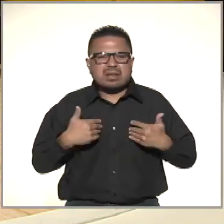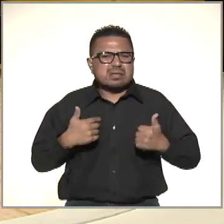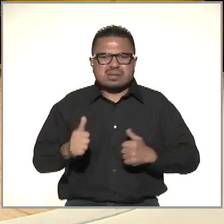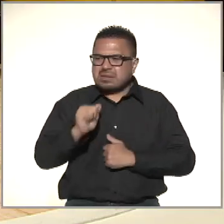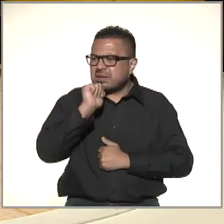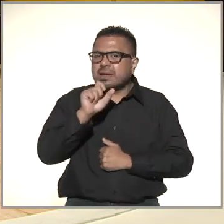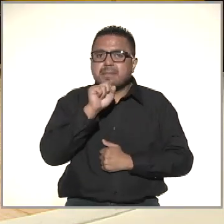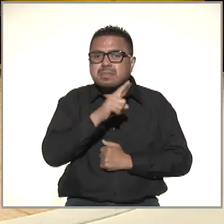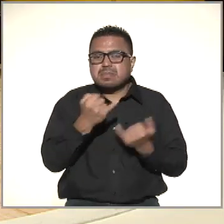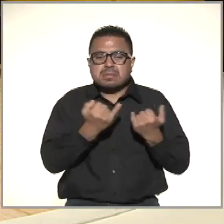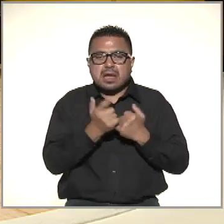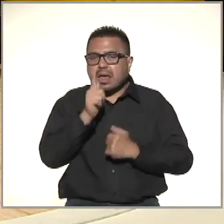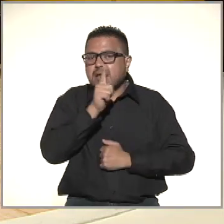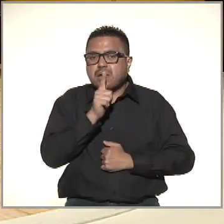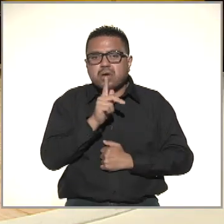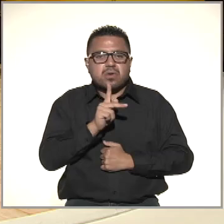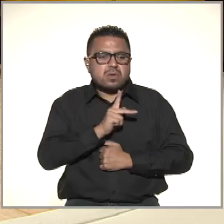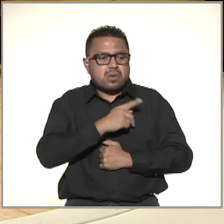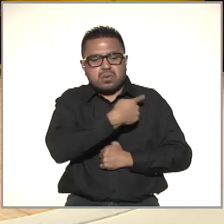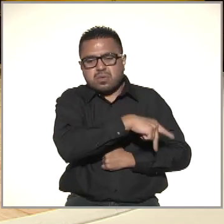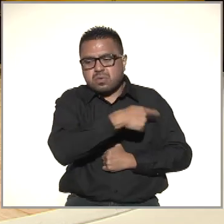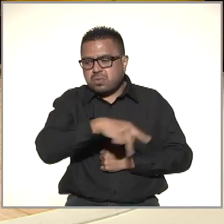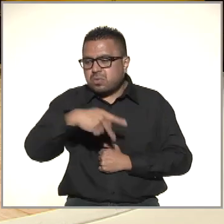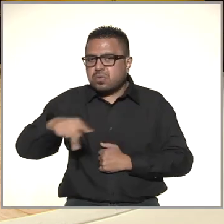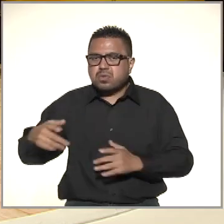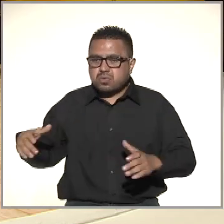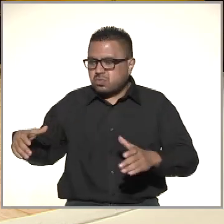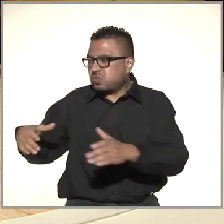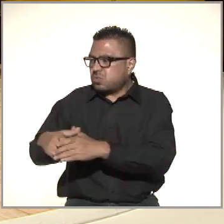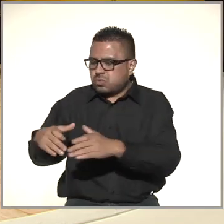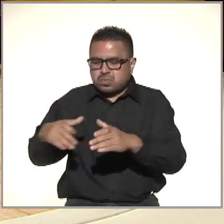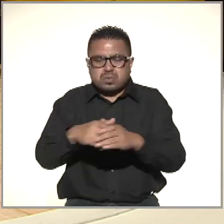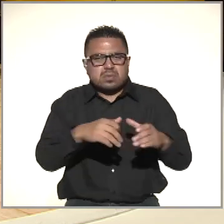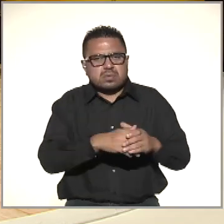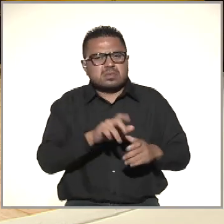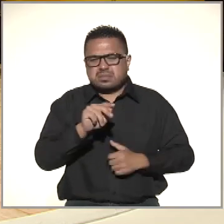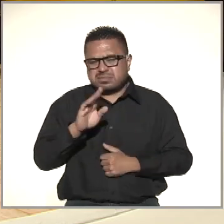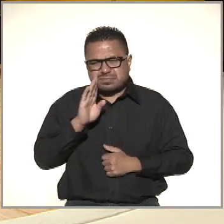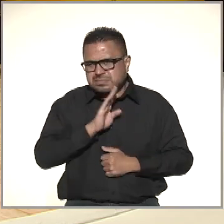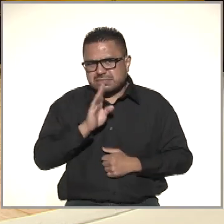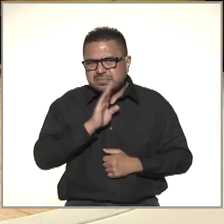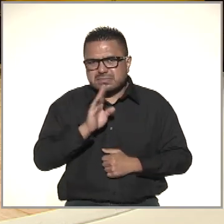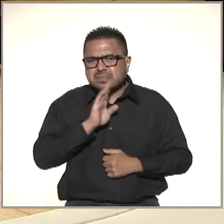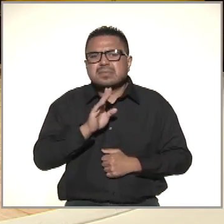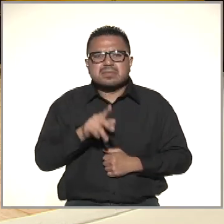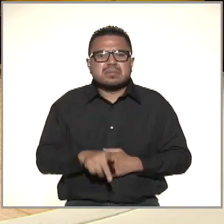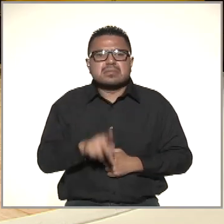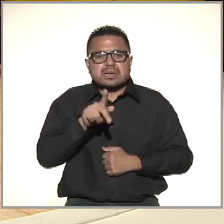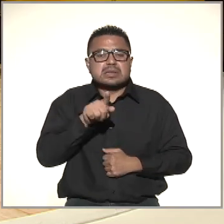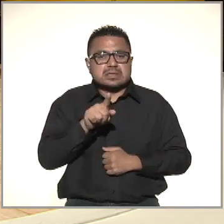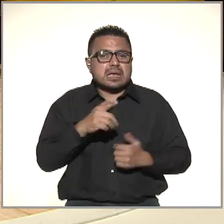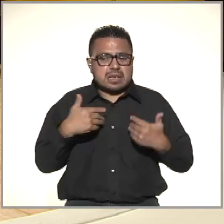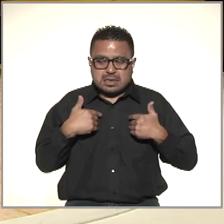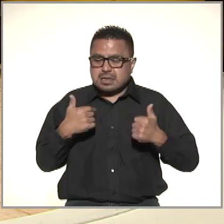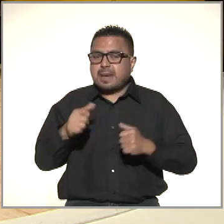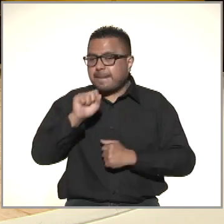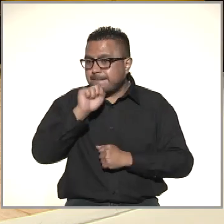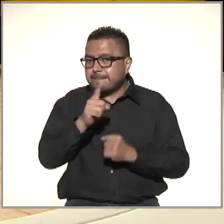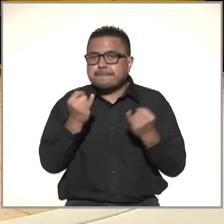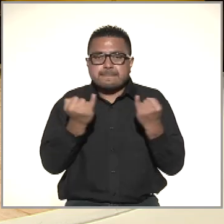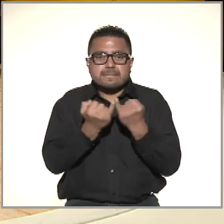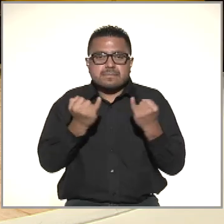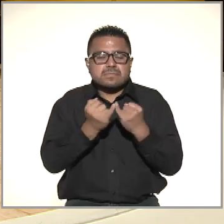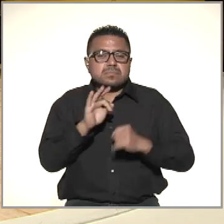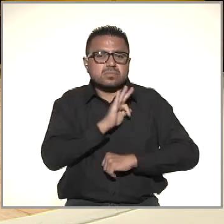también hay un lenguaje propio de cada uno de los grupos, de los gremios, ¿no? Y que no está mal también. No, hombre, está si padre. entiendes también